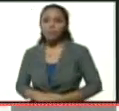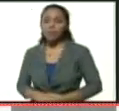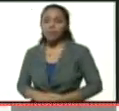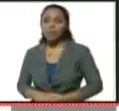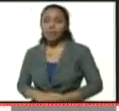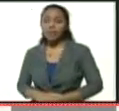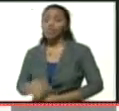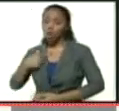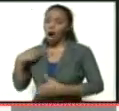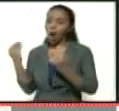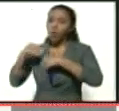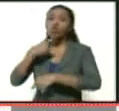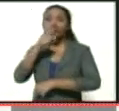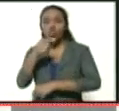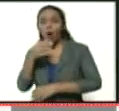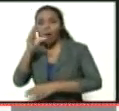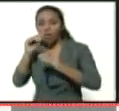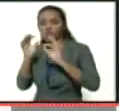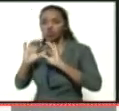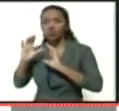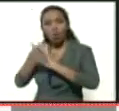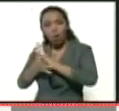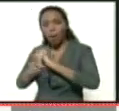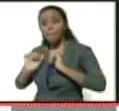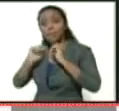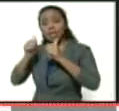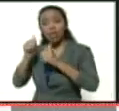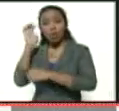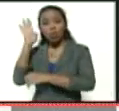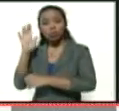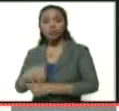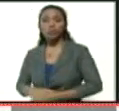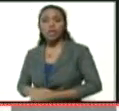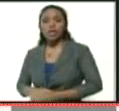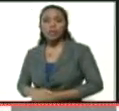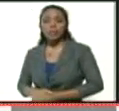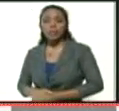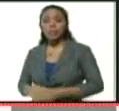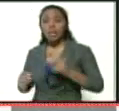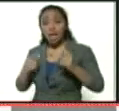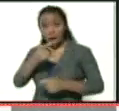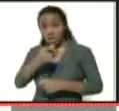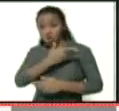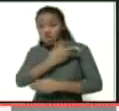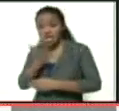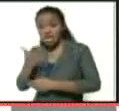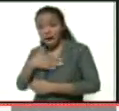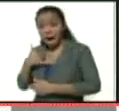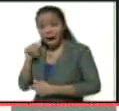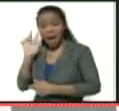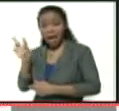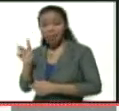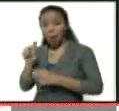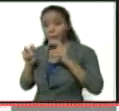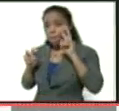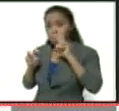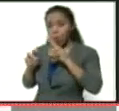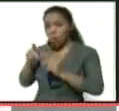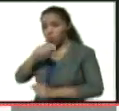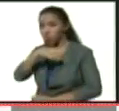Y estoy de acuerdo con lo que tú dijiste empezando el programa, Diosdado. Si ellos quieren vigilar el tráfico de